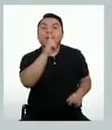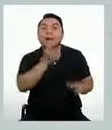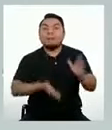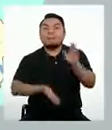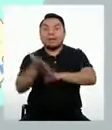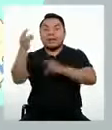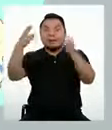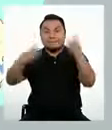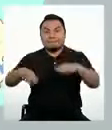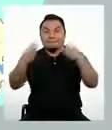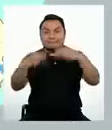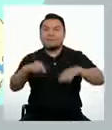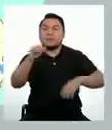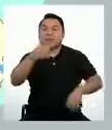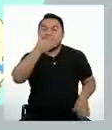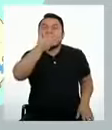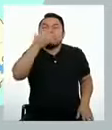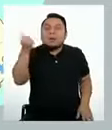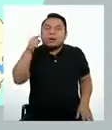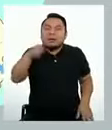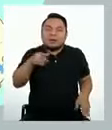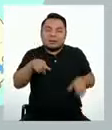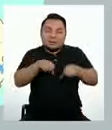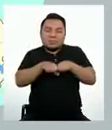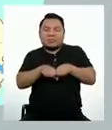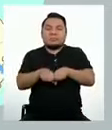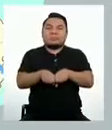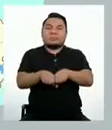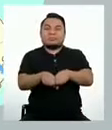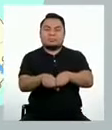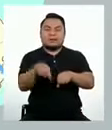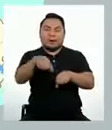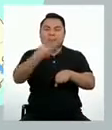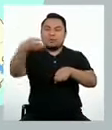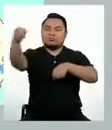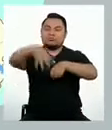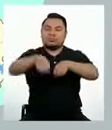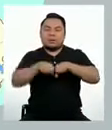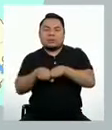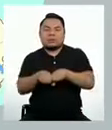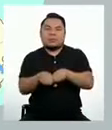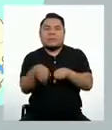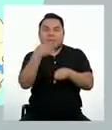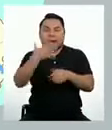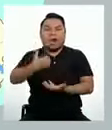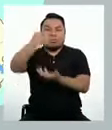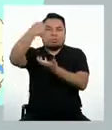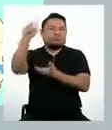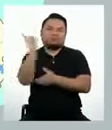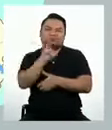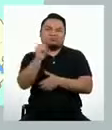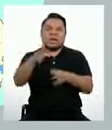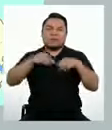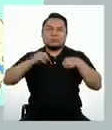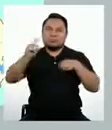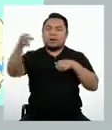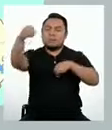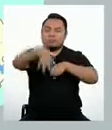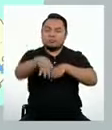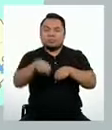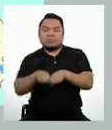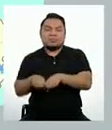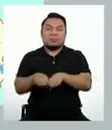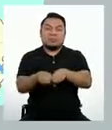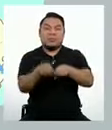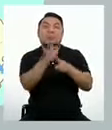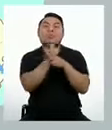vayan al mercado, se va a asegurar que lleven canastas de paja o bolsas de rafia y de esta forma no van a recibir bolsas de